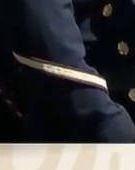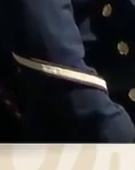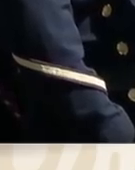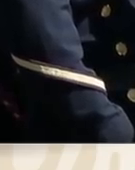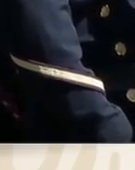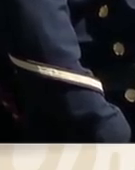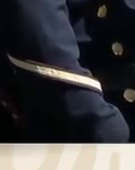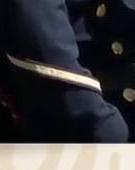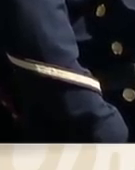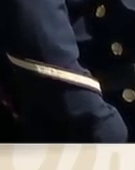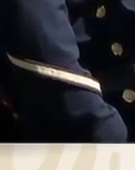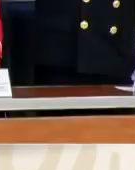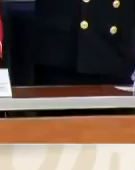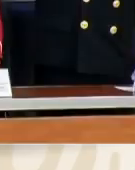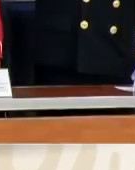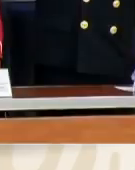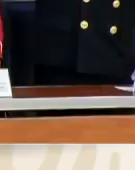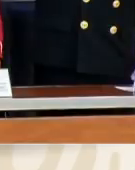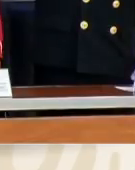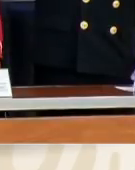¡Viva la patria!